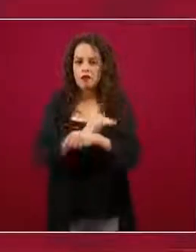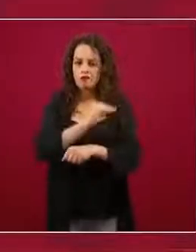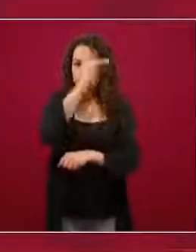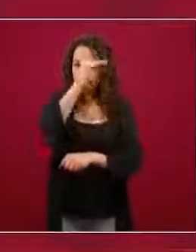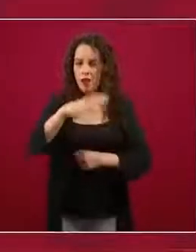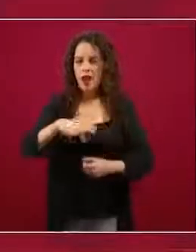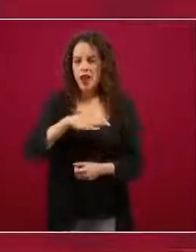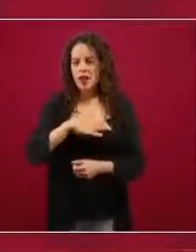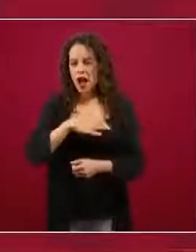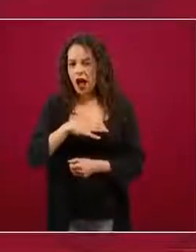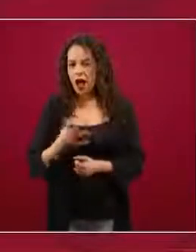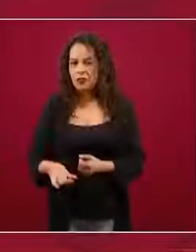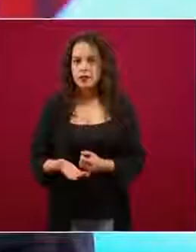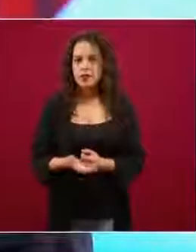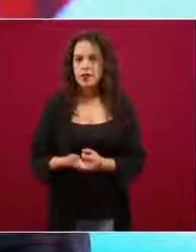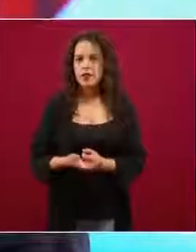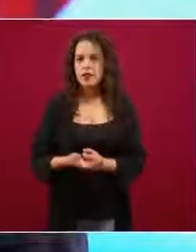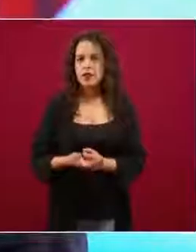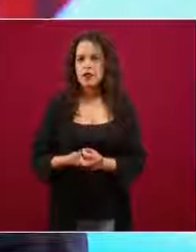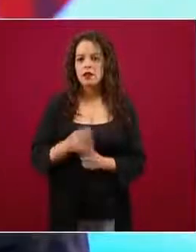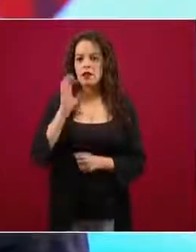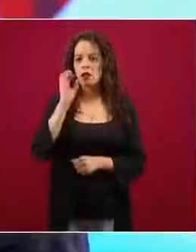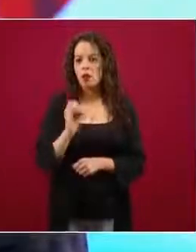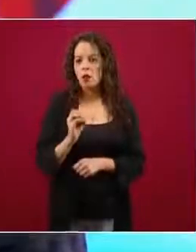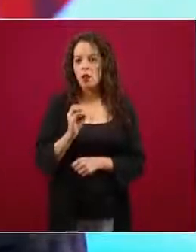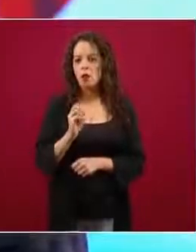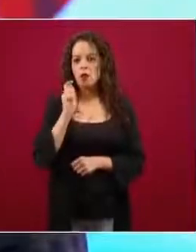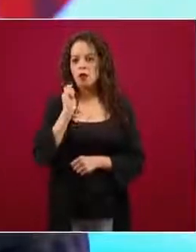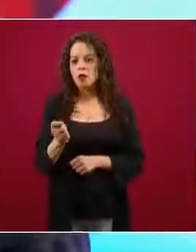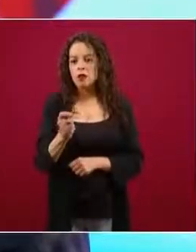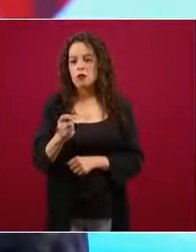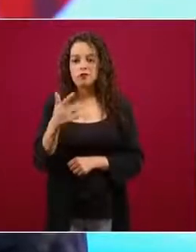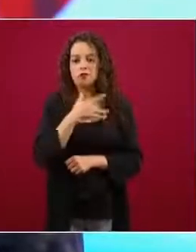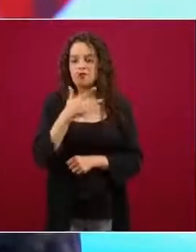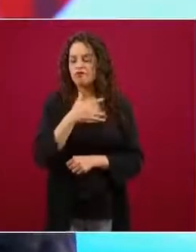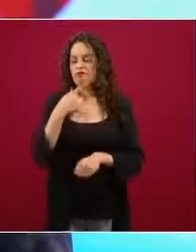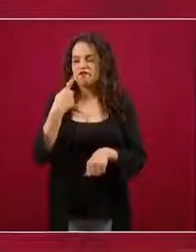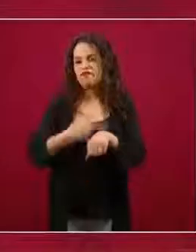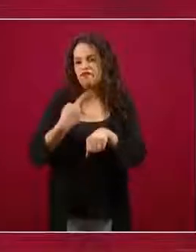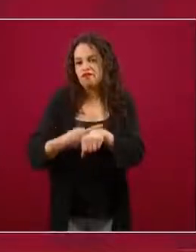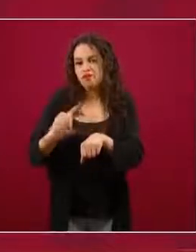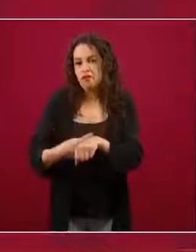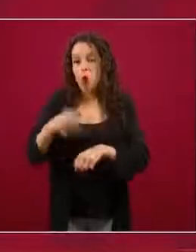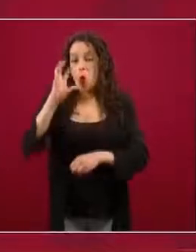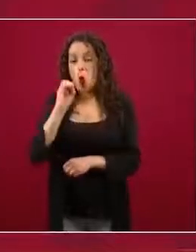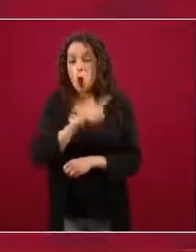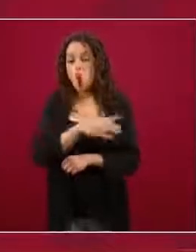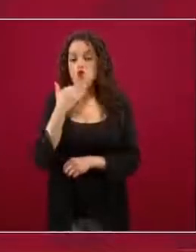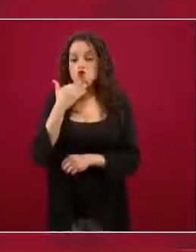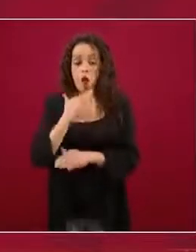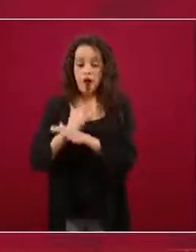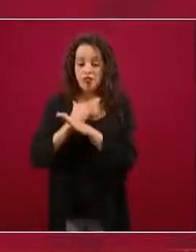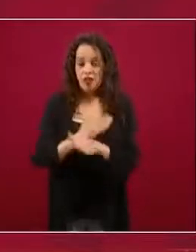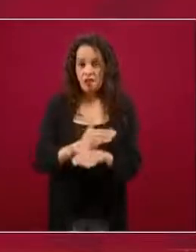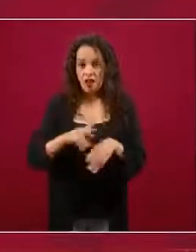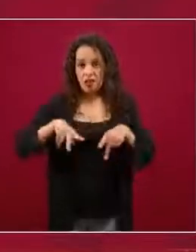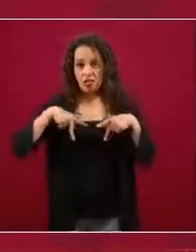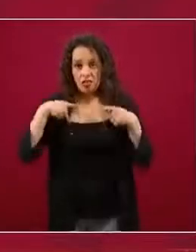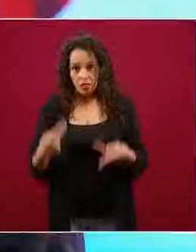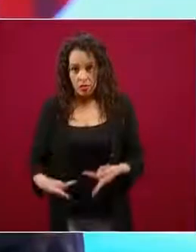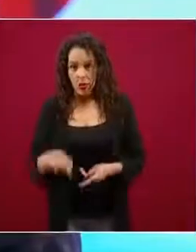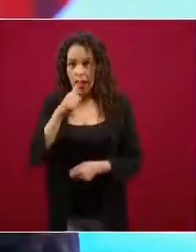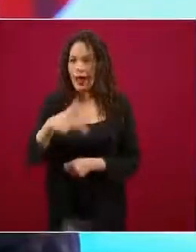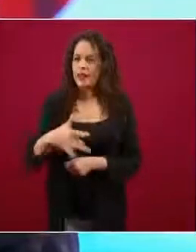crónica, enfermedad cardíaca crónica o cualquier causa de inmunosupresión, y usted experimenta síntomas de COVID, fiebre,